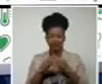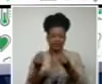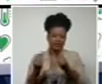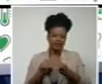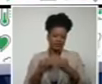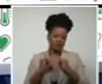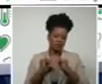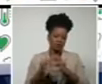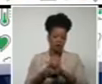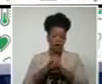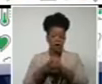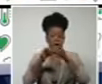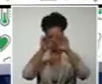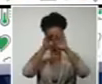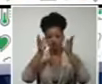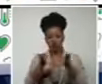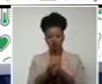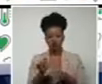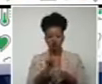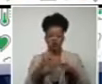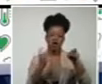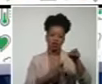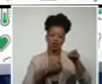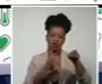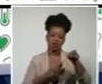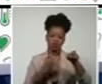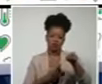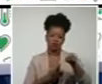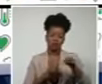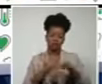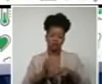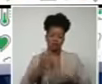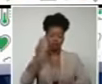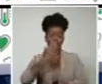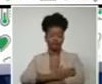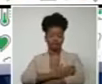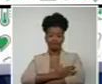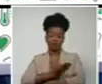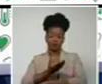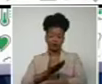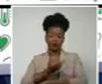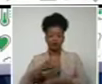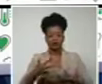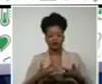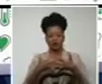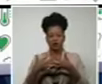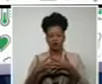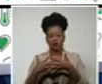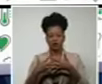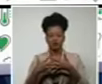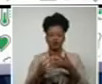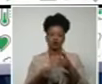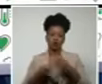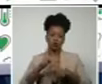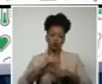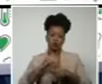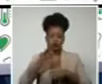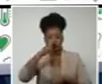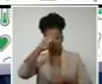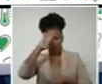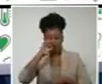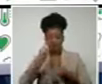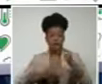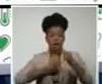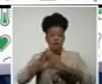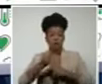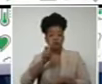del mundo también se enfrentan a las consecuencias del genocida bloqueo de los Estados Unidos contra nuestro país. Y el próximo